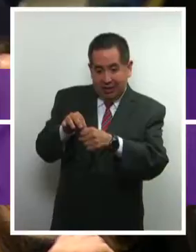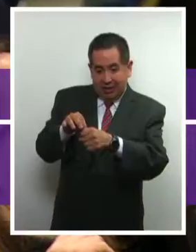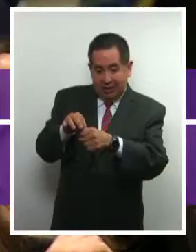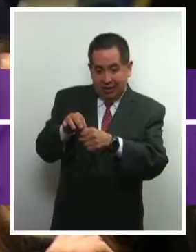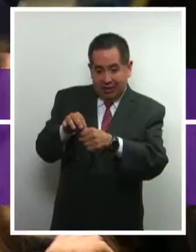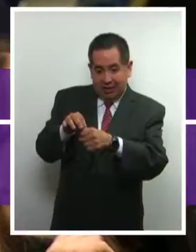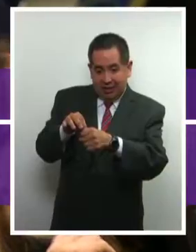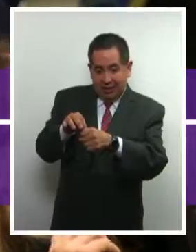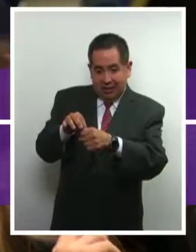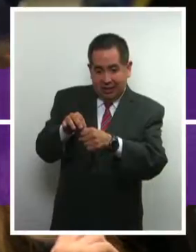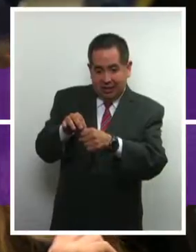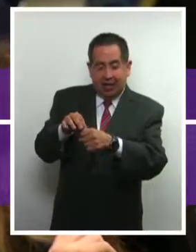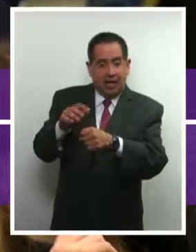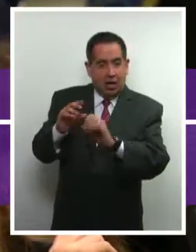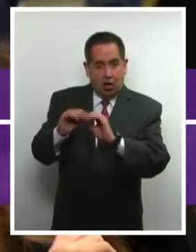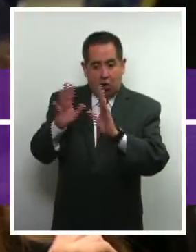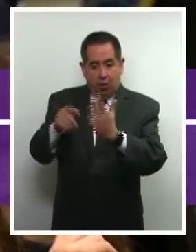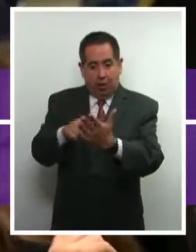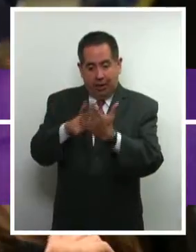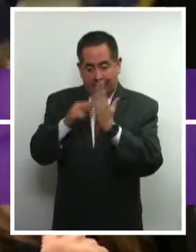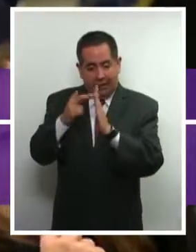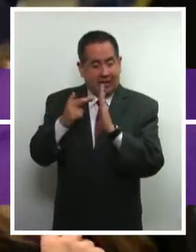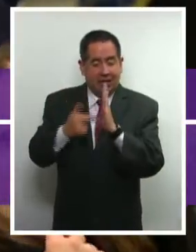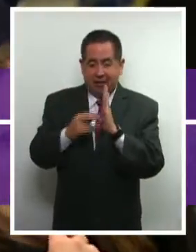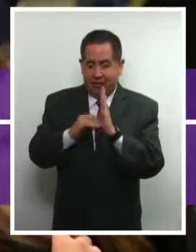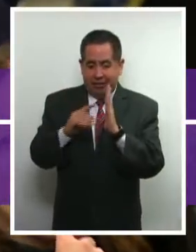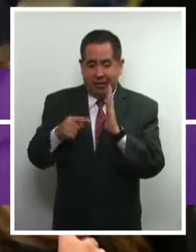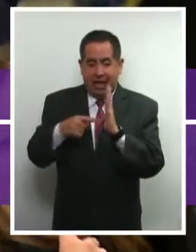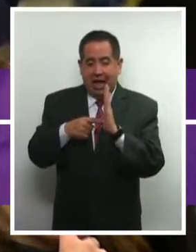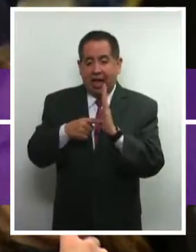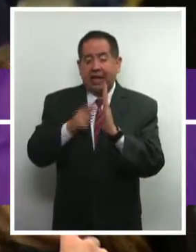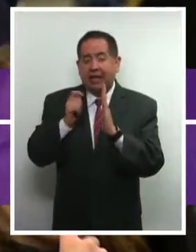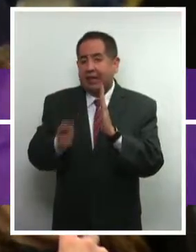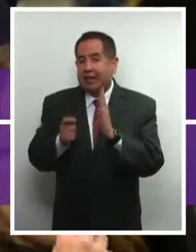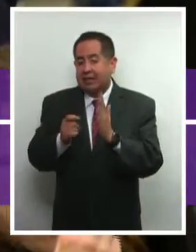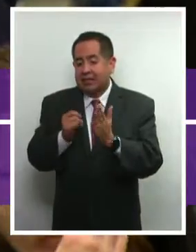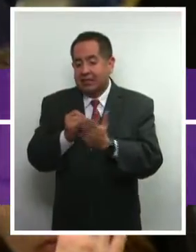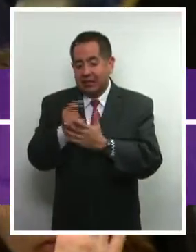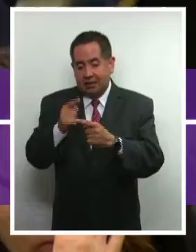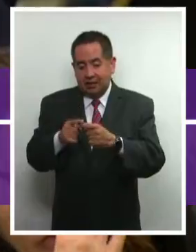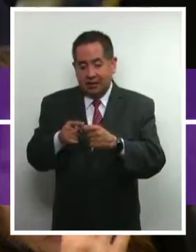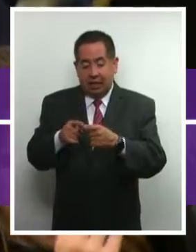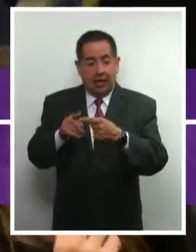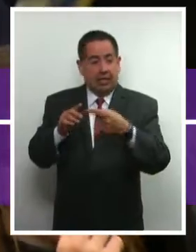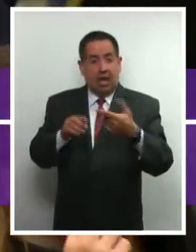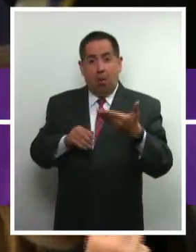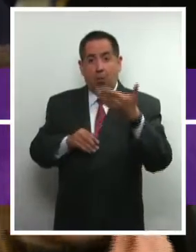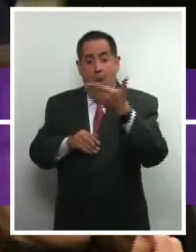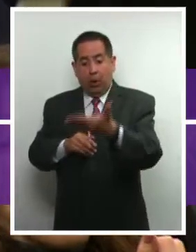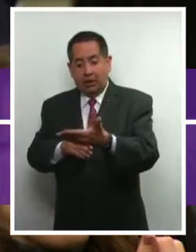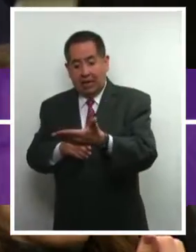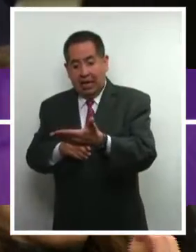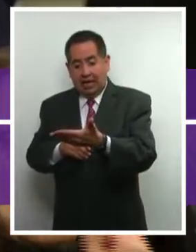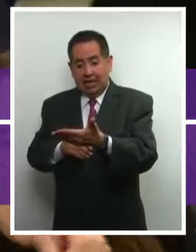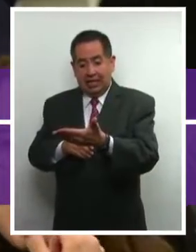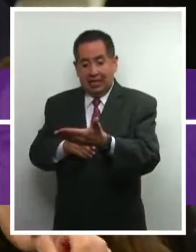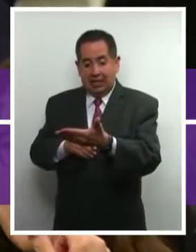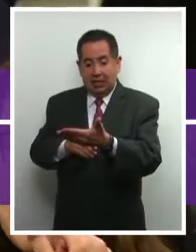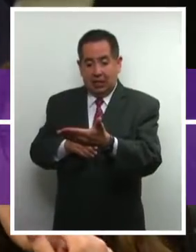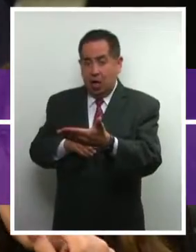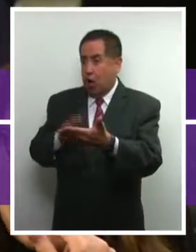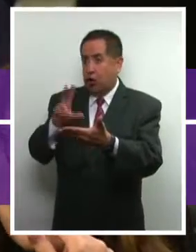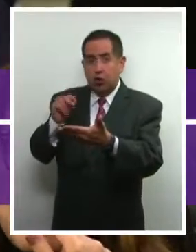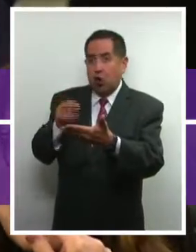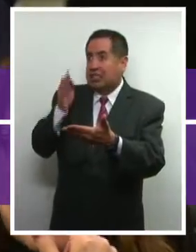tal como está planteado en el lineamiento, define si se rechaza la propuesta en el caso de que no se admita